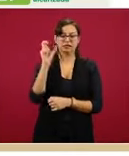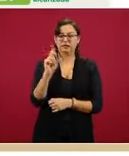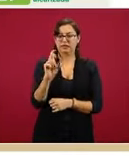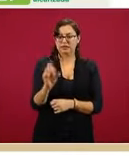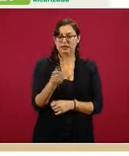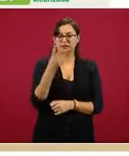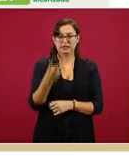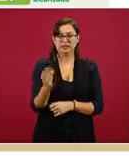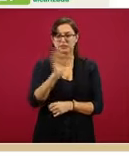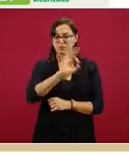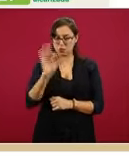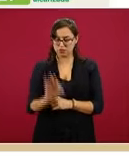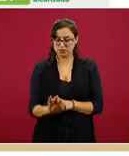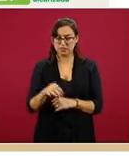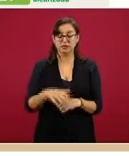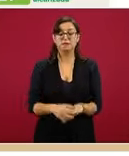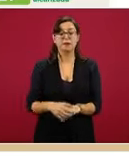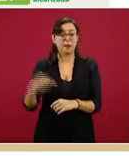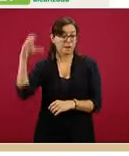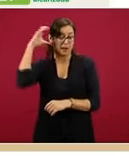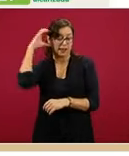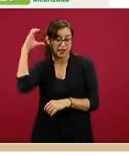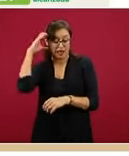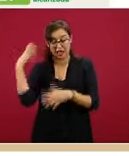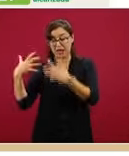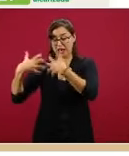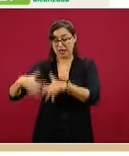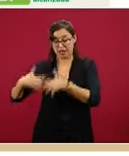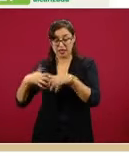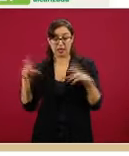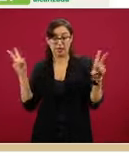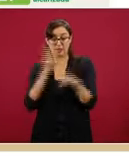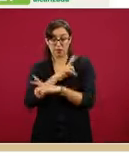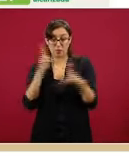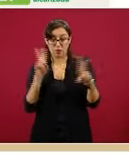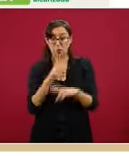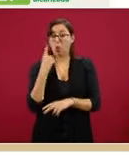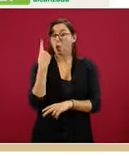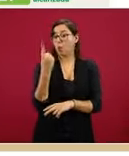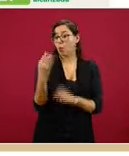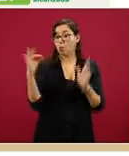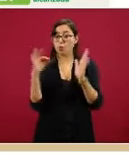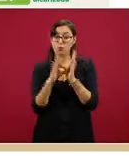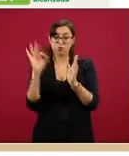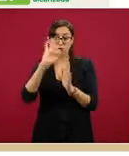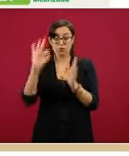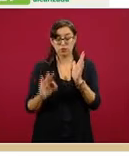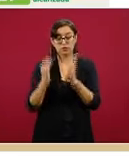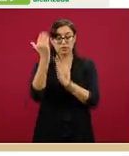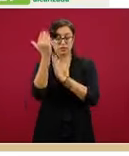Para efecto de la ocupación de camas con ventilador se reduce un punto porcentual, ayer estaba en 27, hoy es de